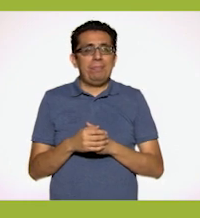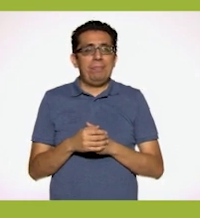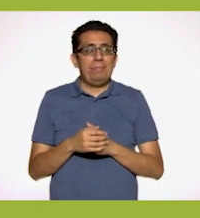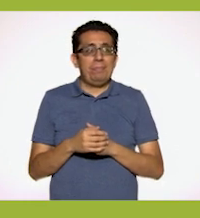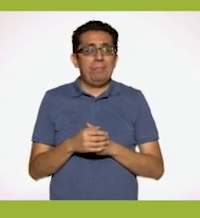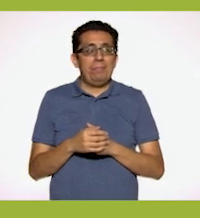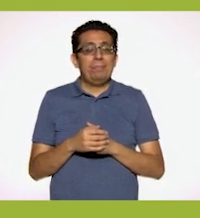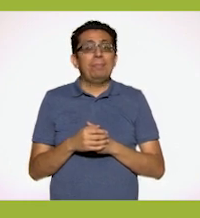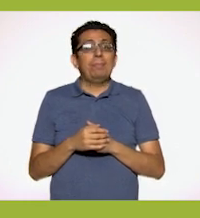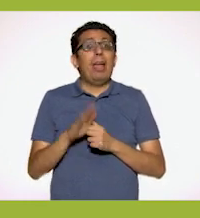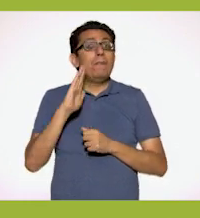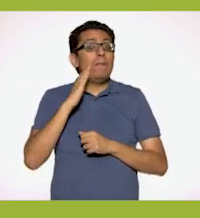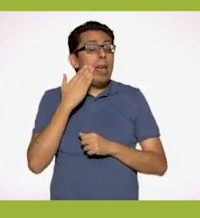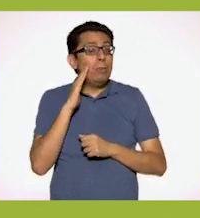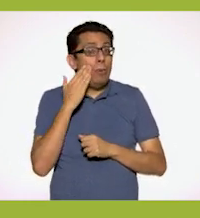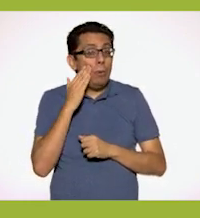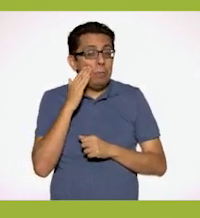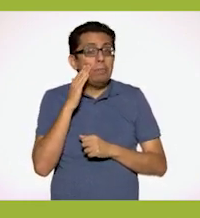buzon.escolar@nube.sep.gob.mx. Facebook